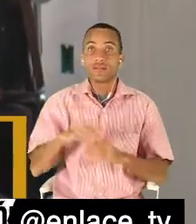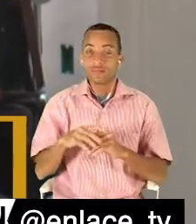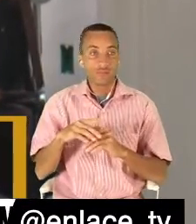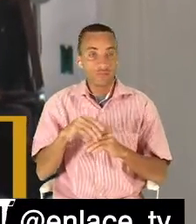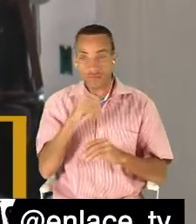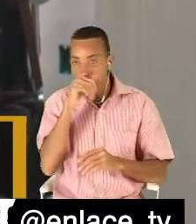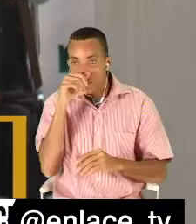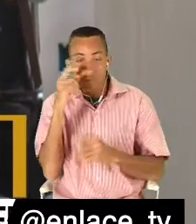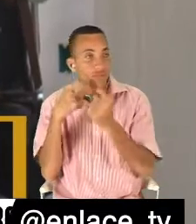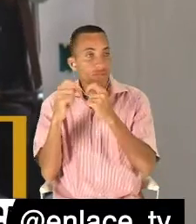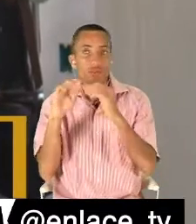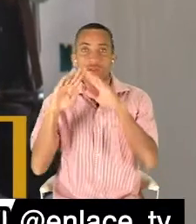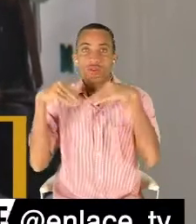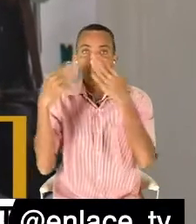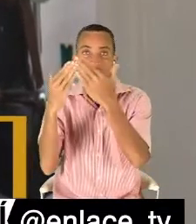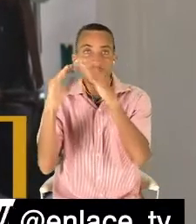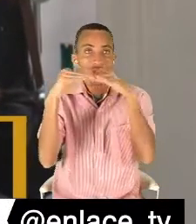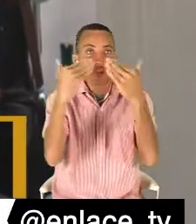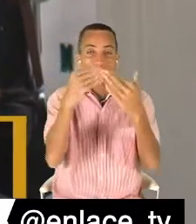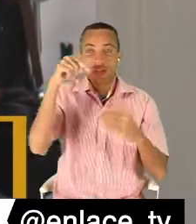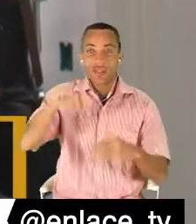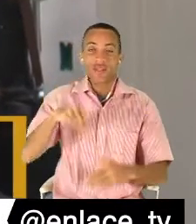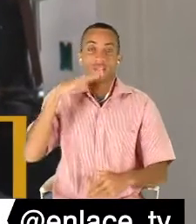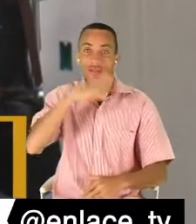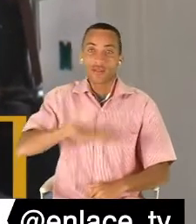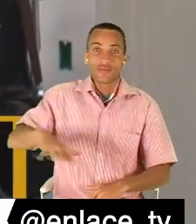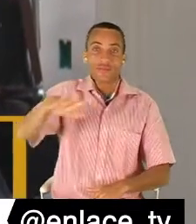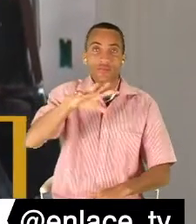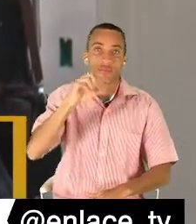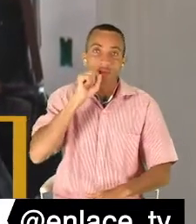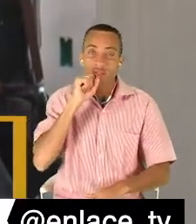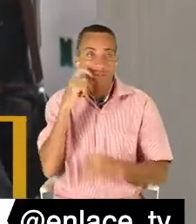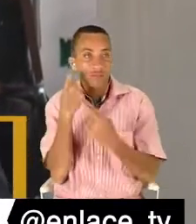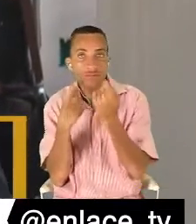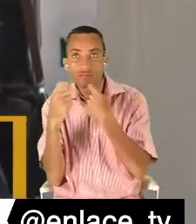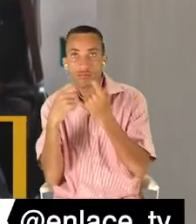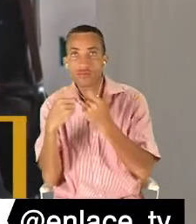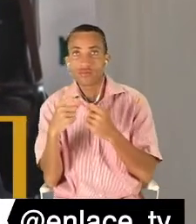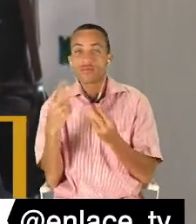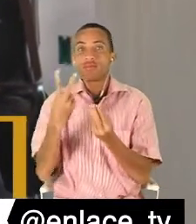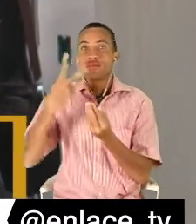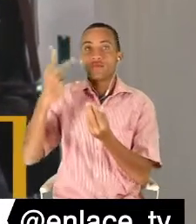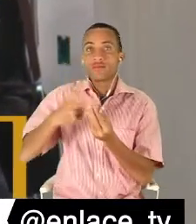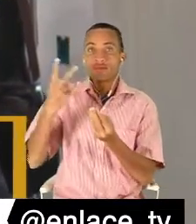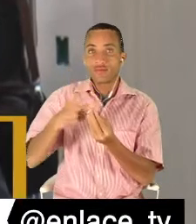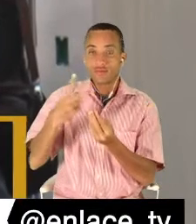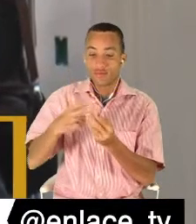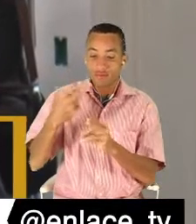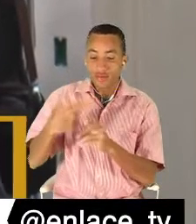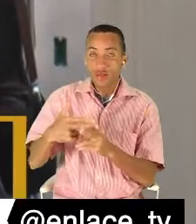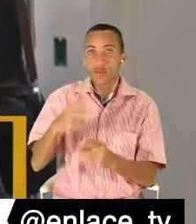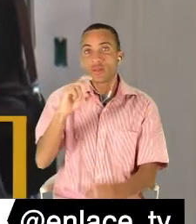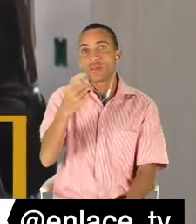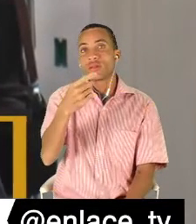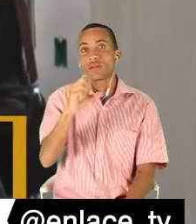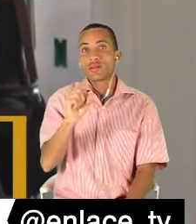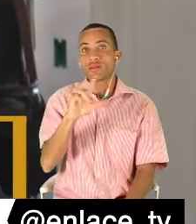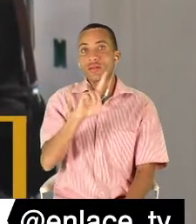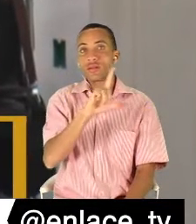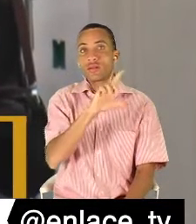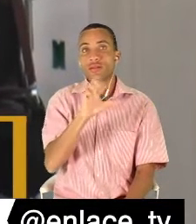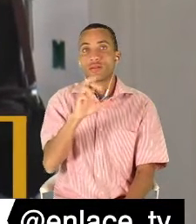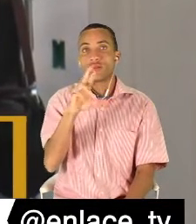en los diferentes colegios de Barranca Bermeja. Esta banda denominada Los Galleros logró